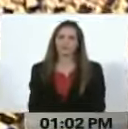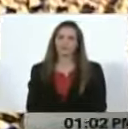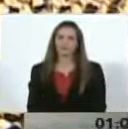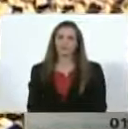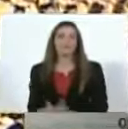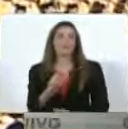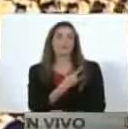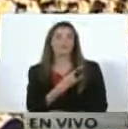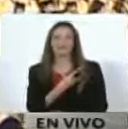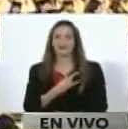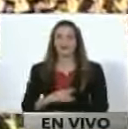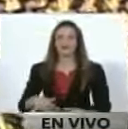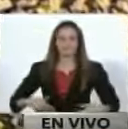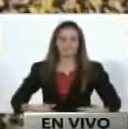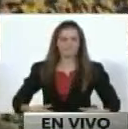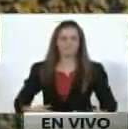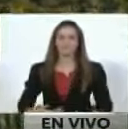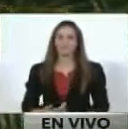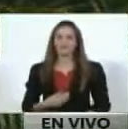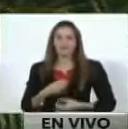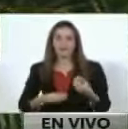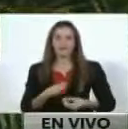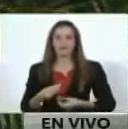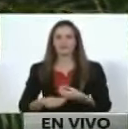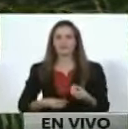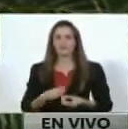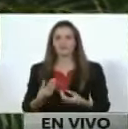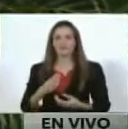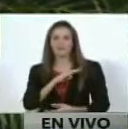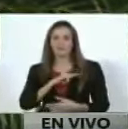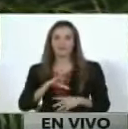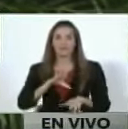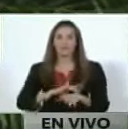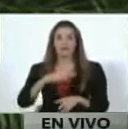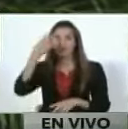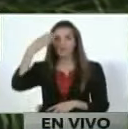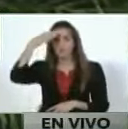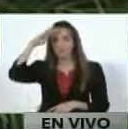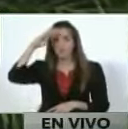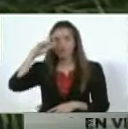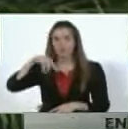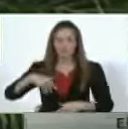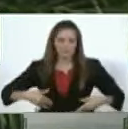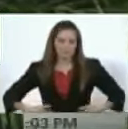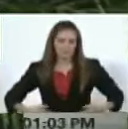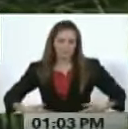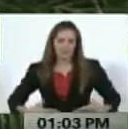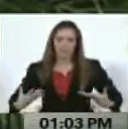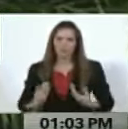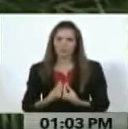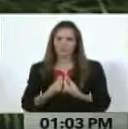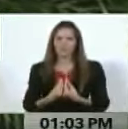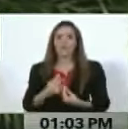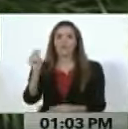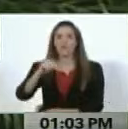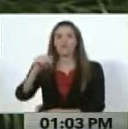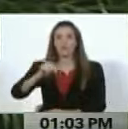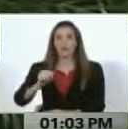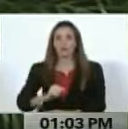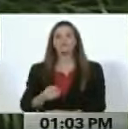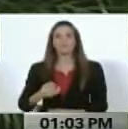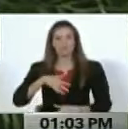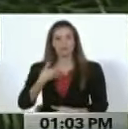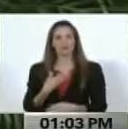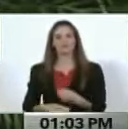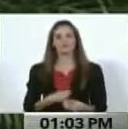las universidades, de haber gestado de la misión médica cubana y del esfuerzo conjunto, hoy esto es